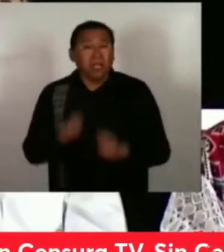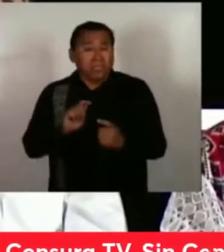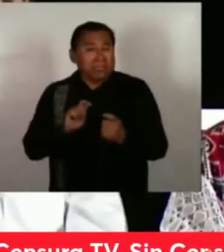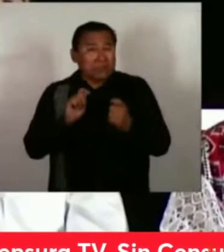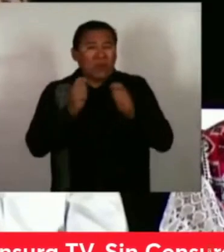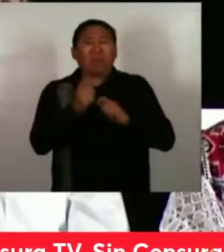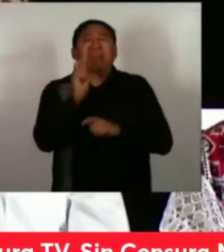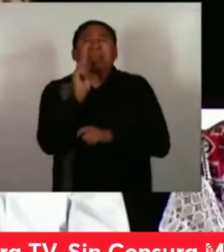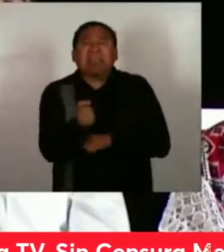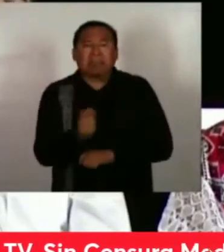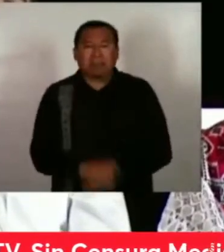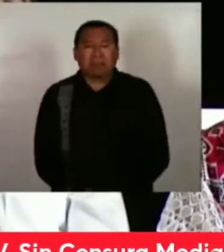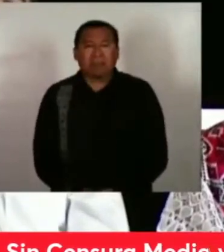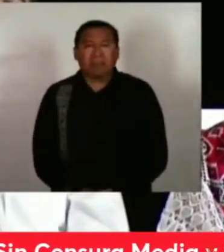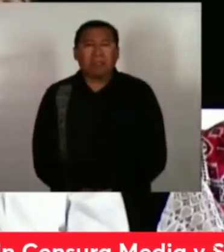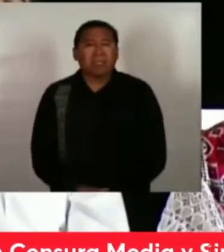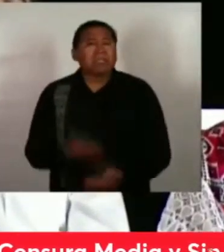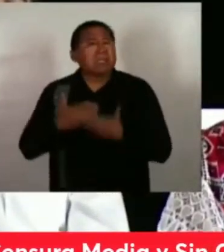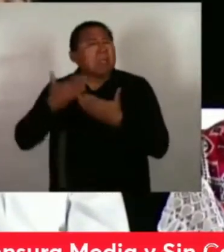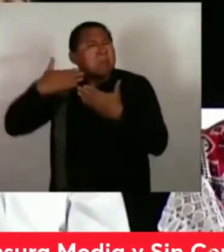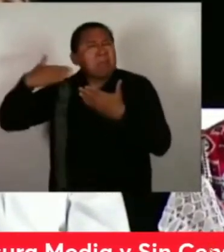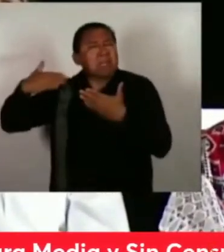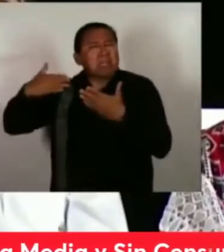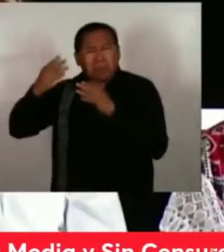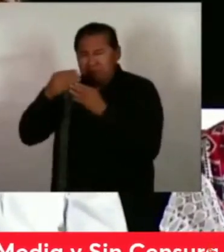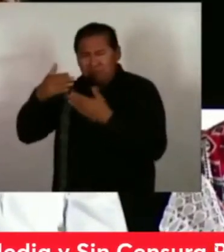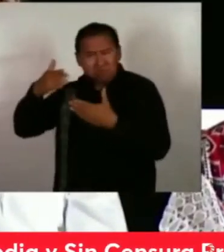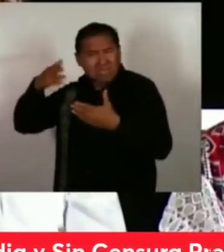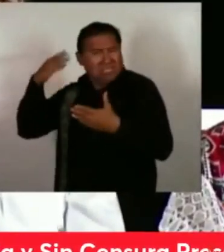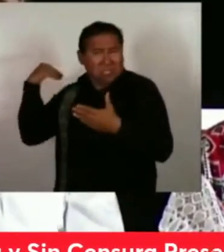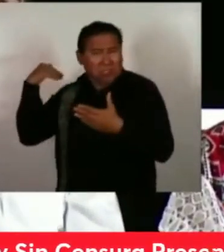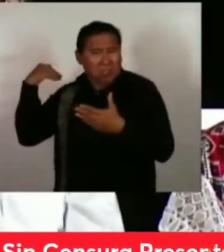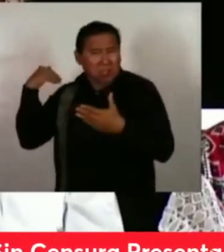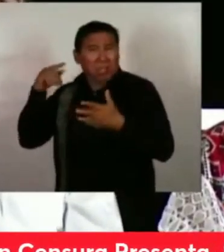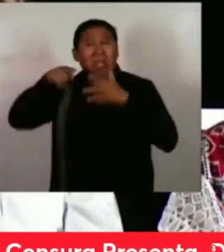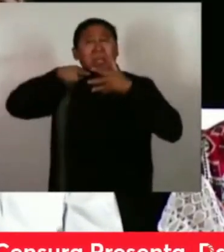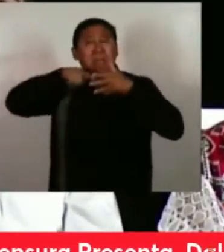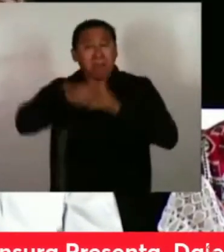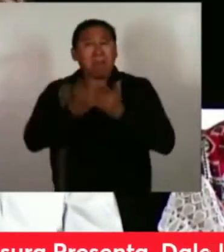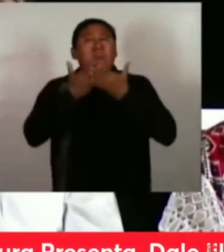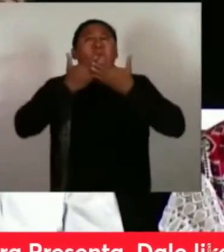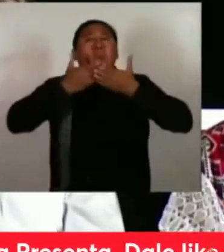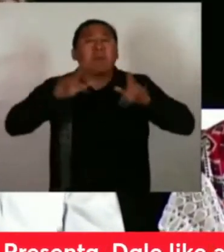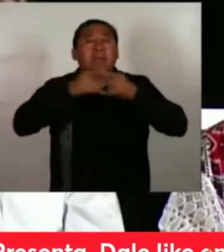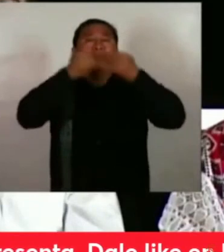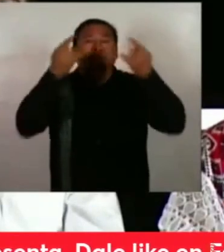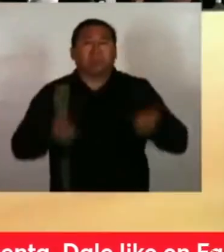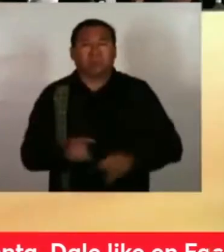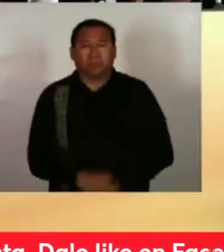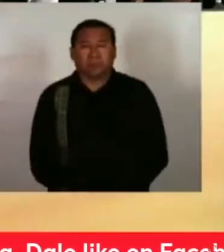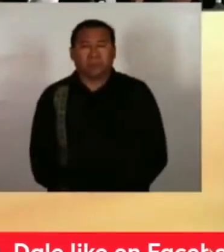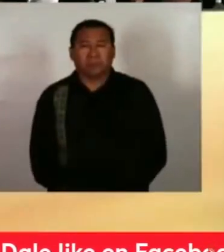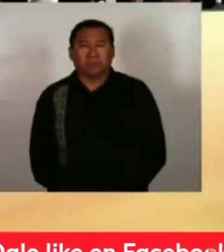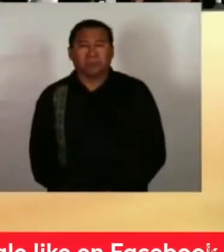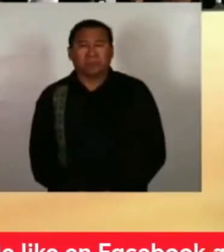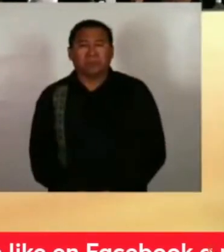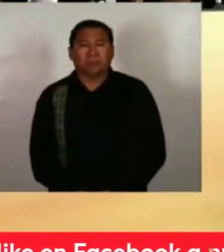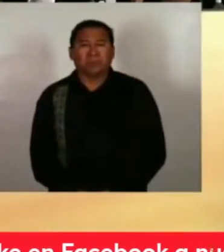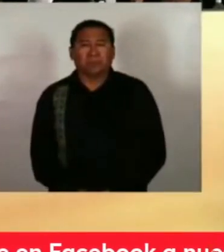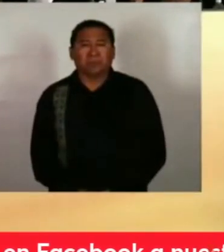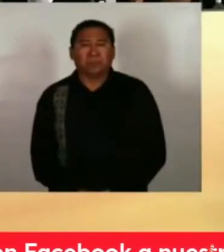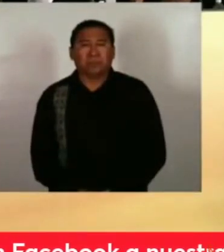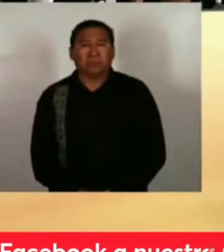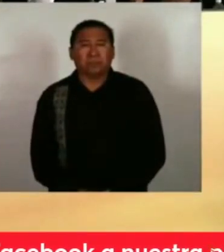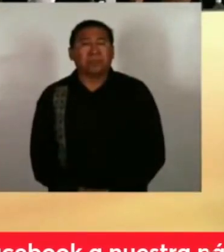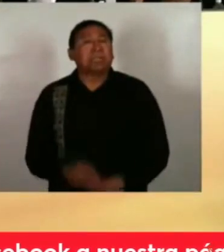Transformación quiere decir dejar atrás el pasado e iniciar una nueva historia. Y se